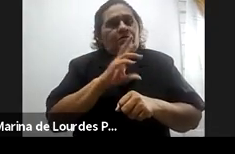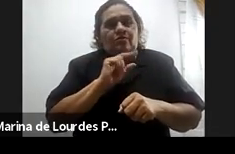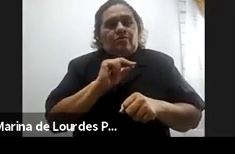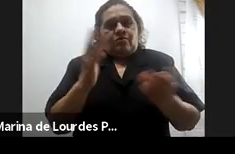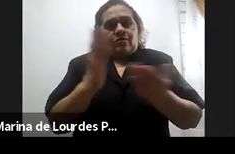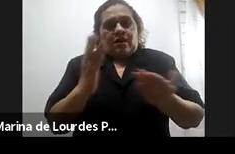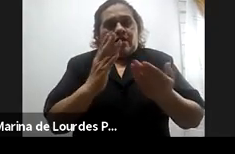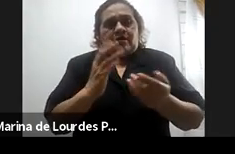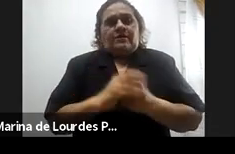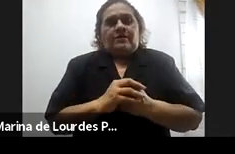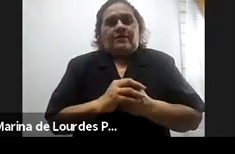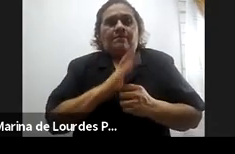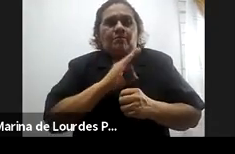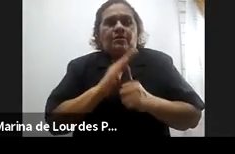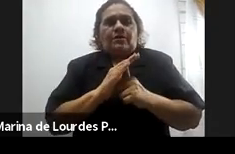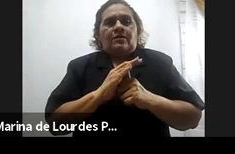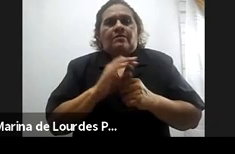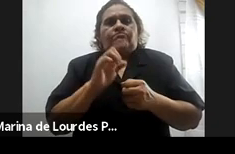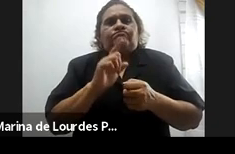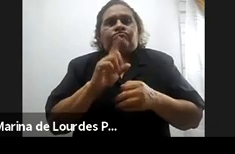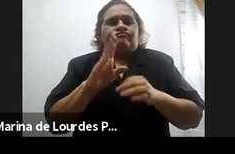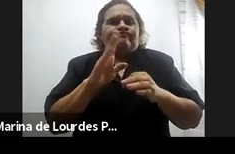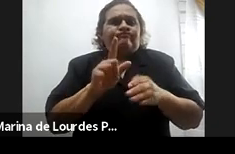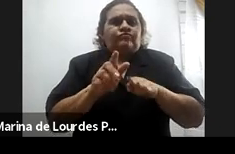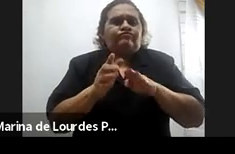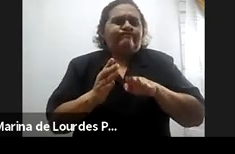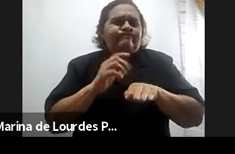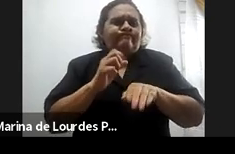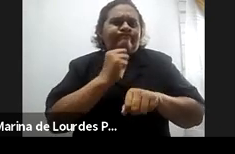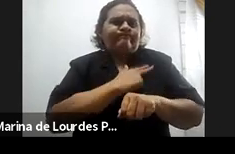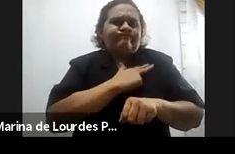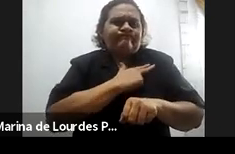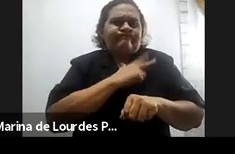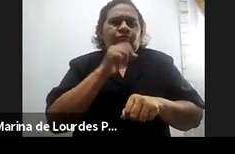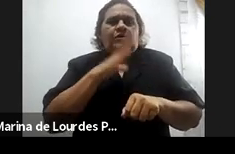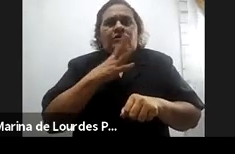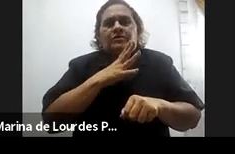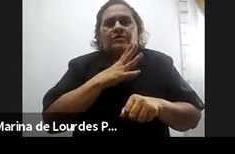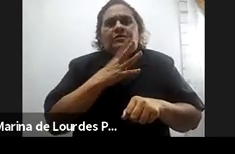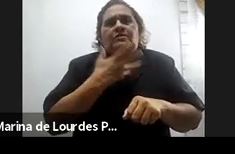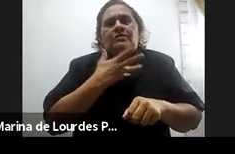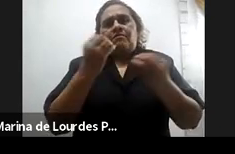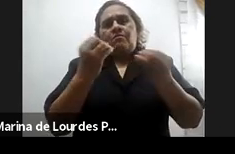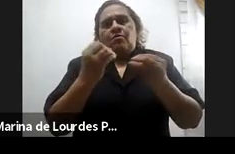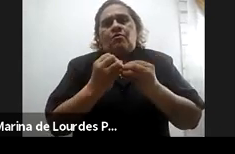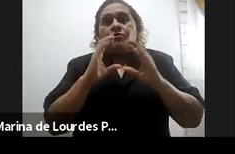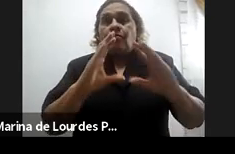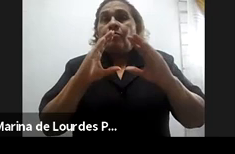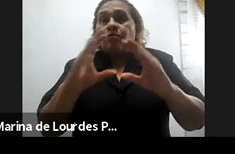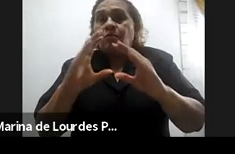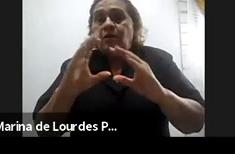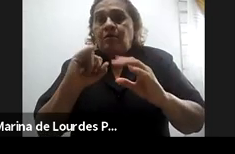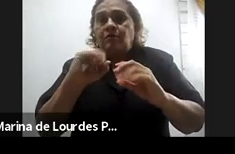hace. Podemos tallar de más y ocasionar una lesión. Y hay que tener mucha precaución si vamos con